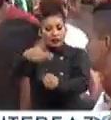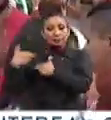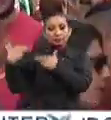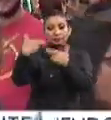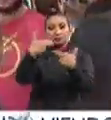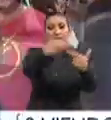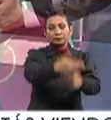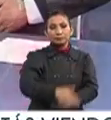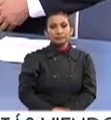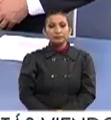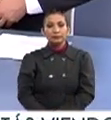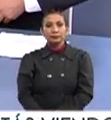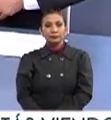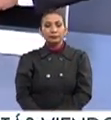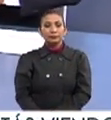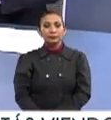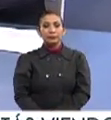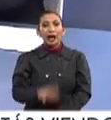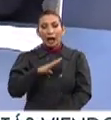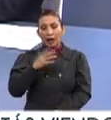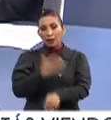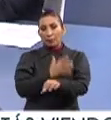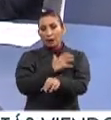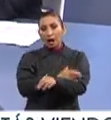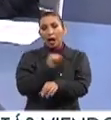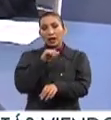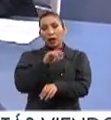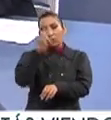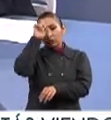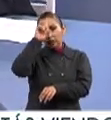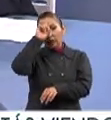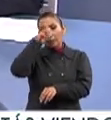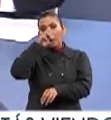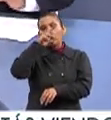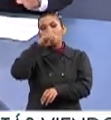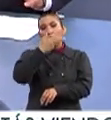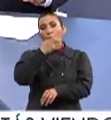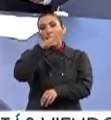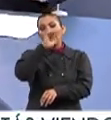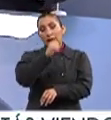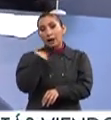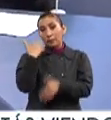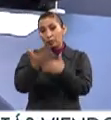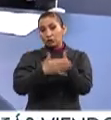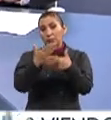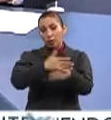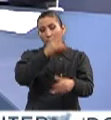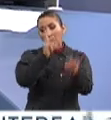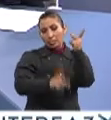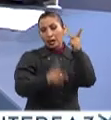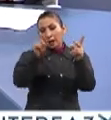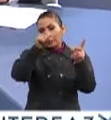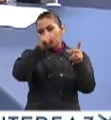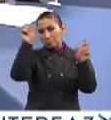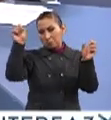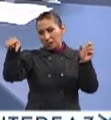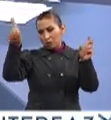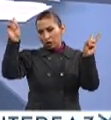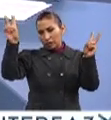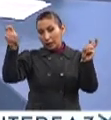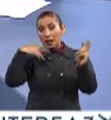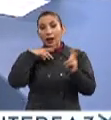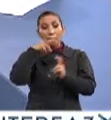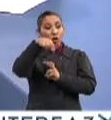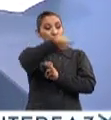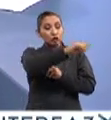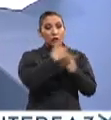heredan. Ya se encuentra aquí con nosotros Ana Cristina, el consejero Mauricio Huesca, con quien platicaremos un poco al respecto y, por supuesto, la